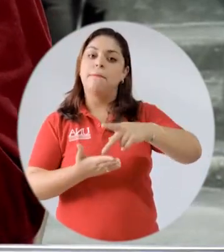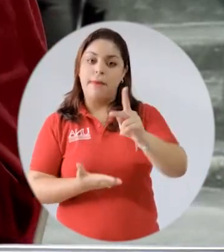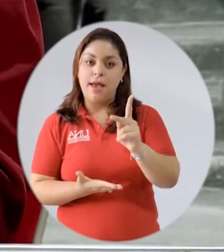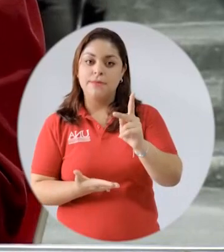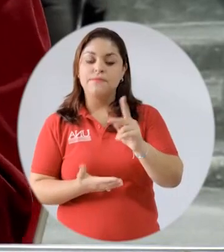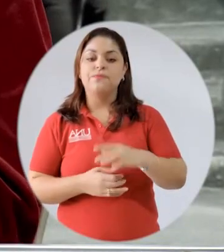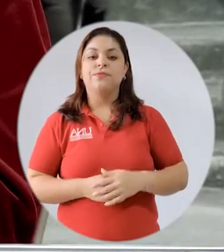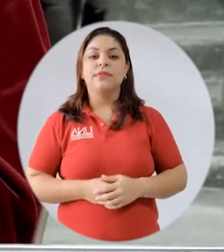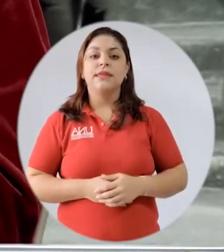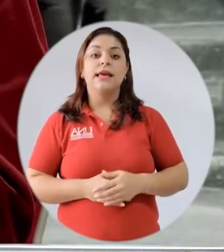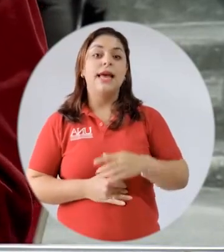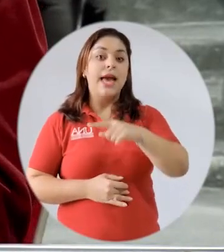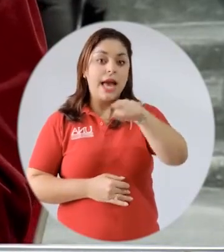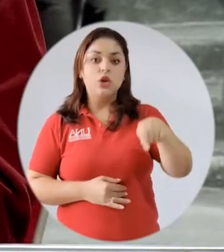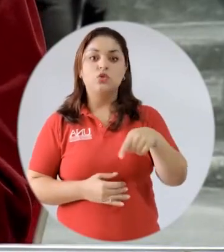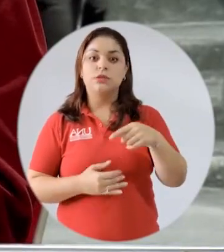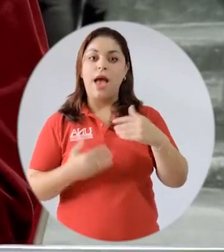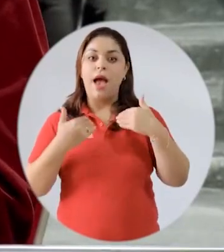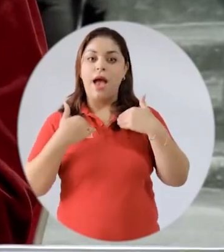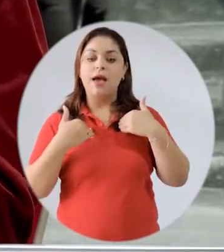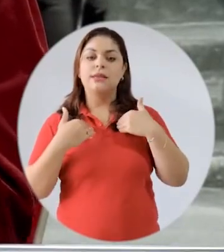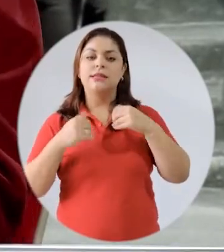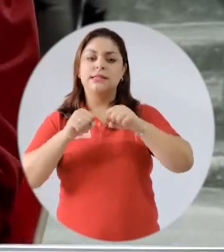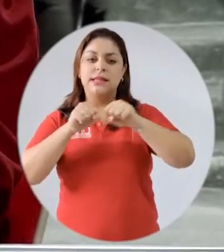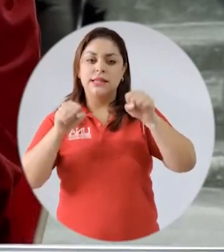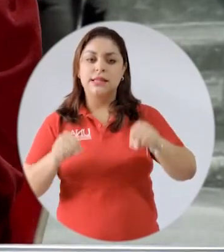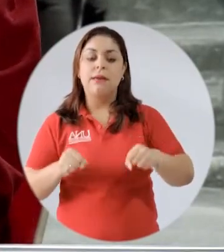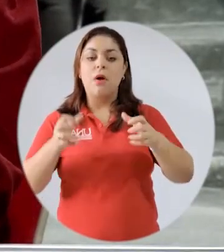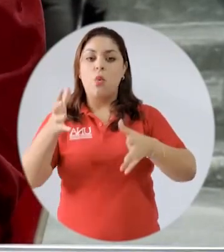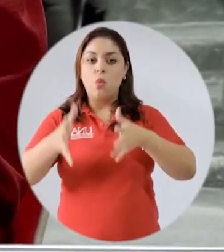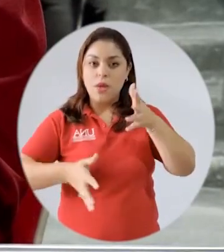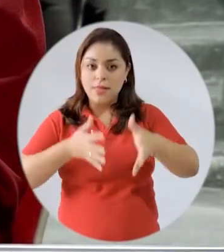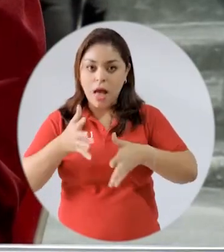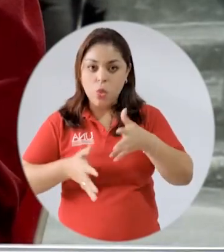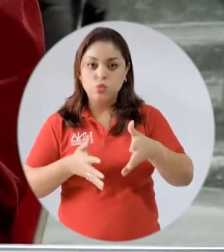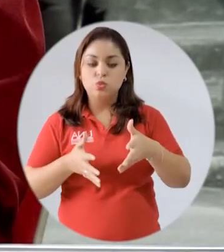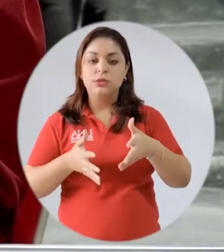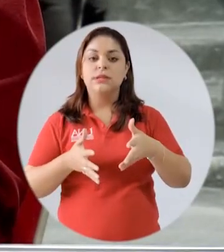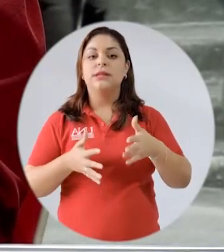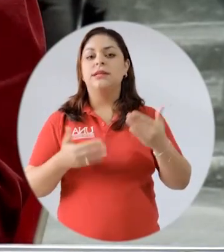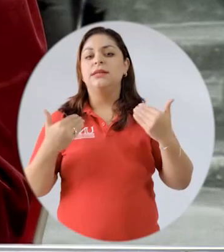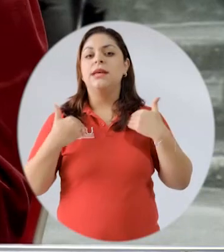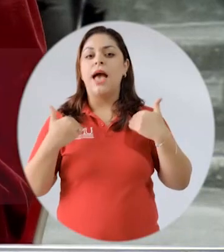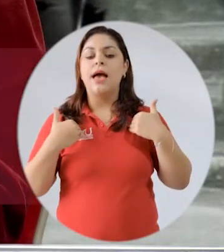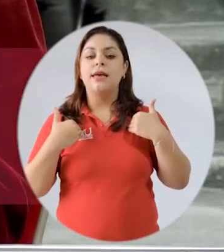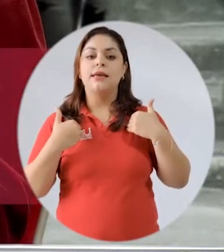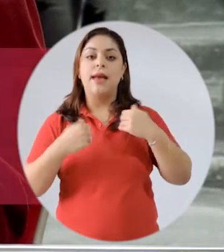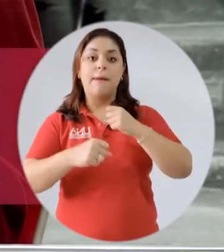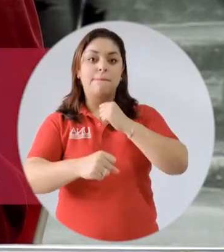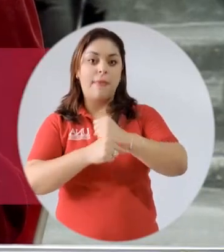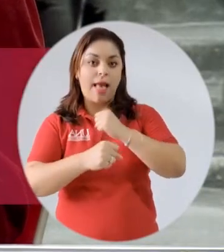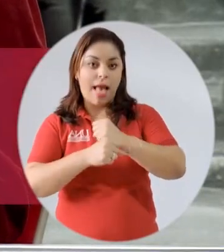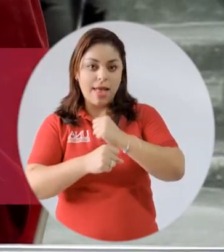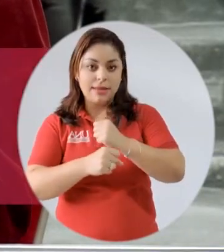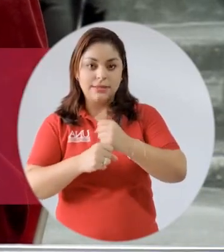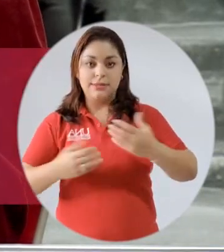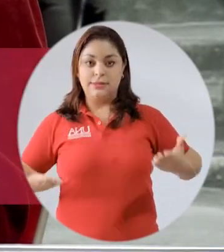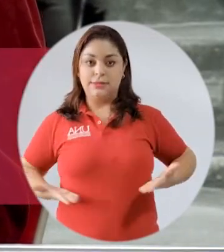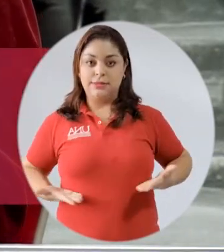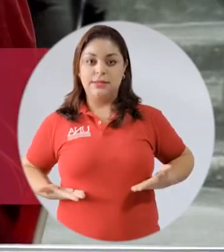una mujer que tiene que hacer cuido todos los días y al día son 12 horas de trabajo, de ahí más las